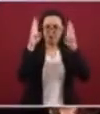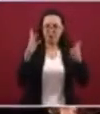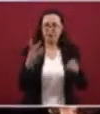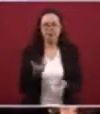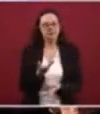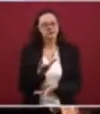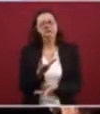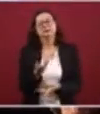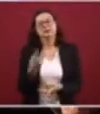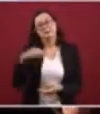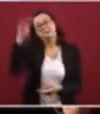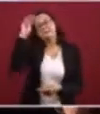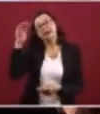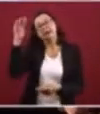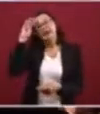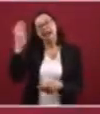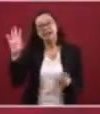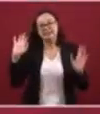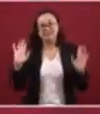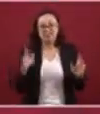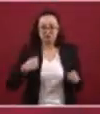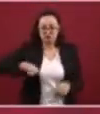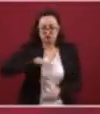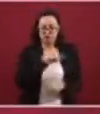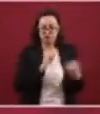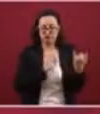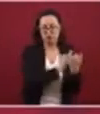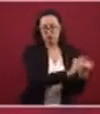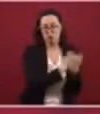que creen que somos como ellos,